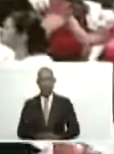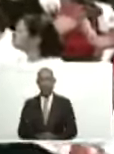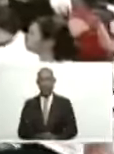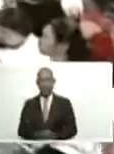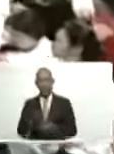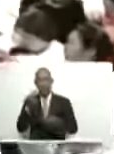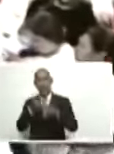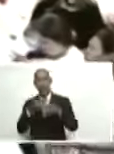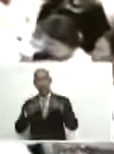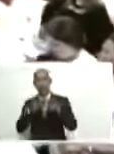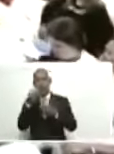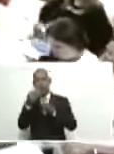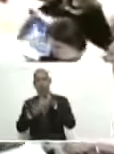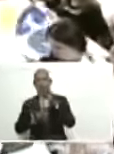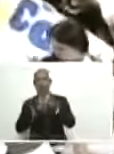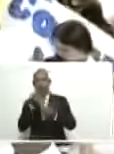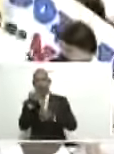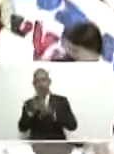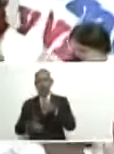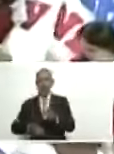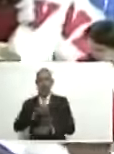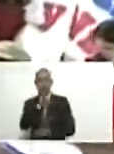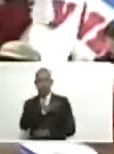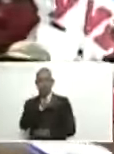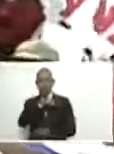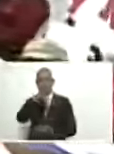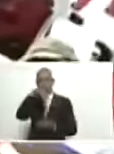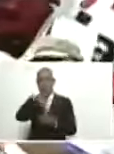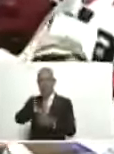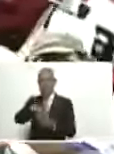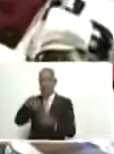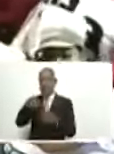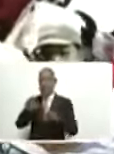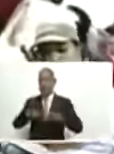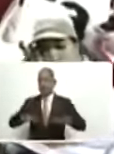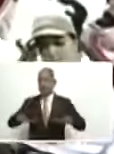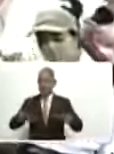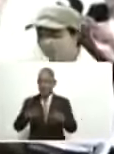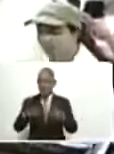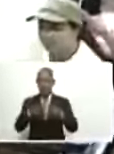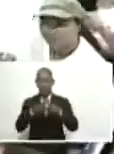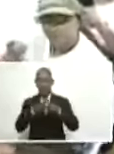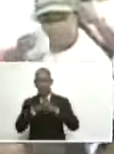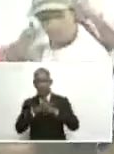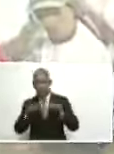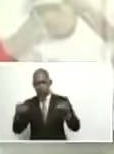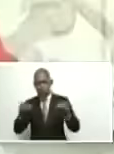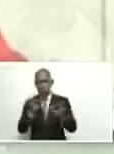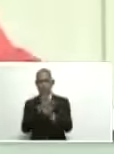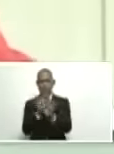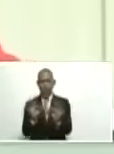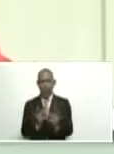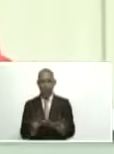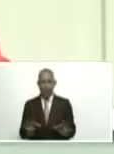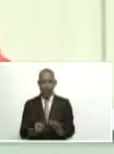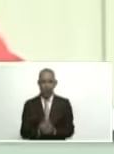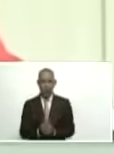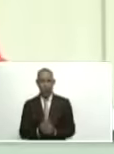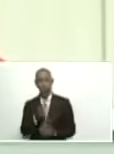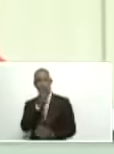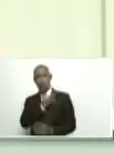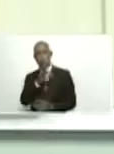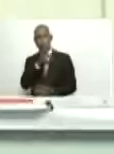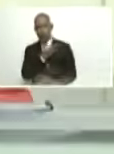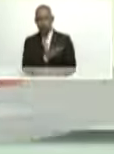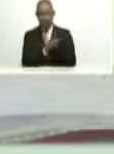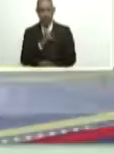Construir el socialismo en lo territorial, el socialismo en todas sus dimensiones, el socialismo en lo ético,